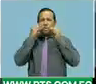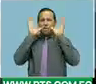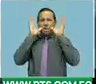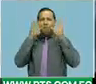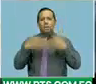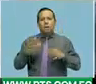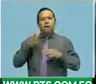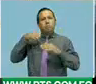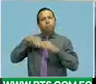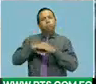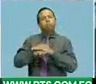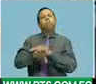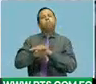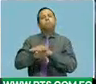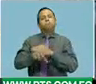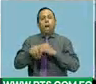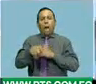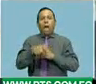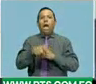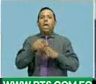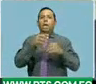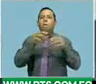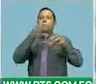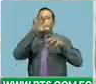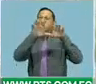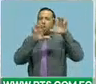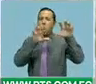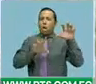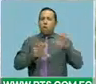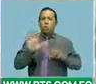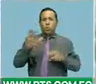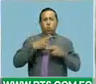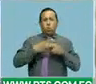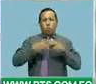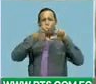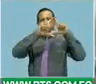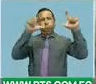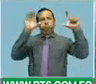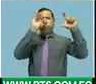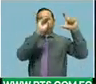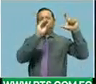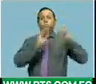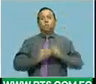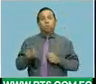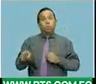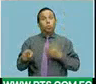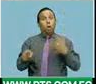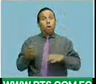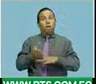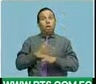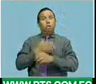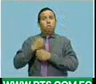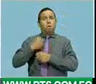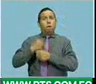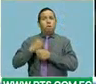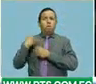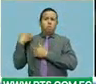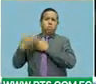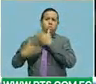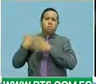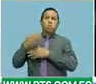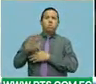de la Casa o Museo Manzanero, donde se muestra en galerías su trayectoria artística y también su vida. Qué bueno